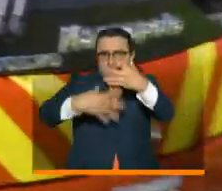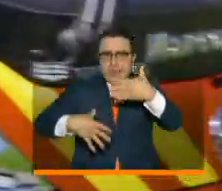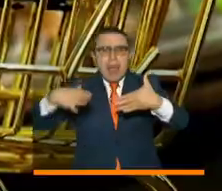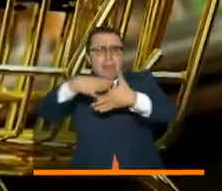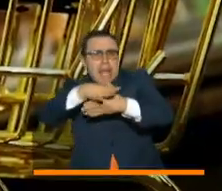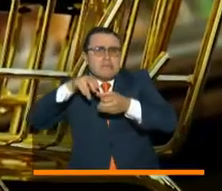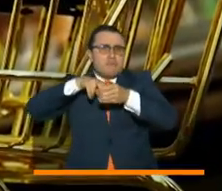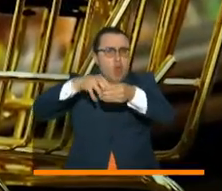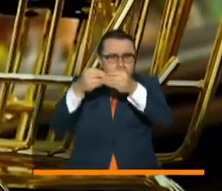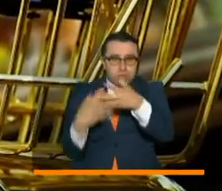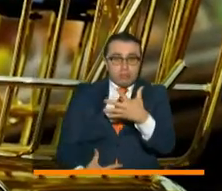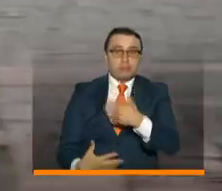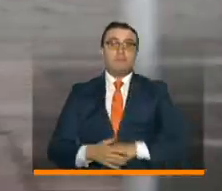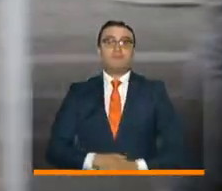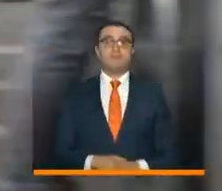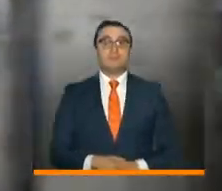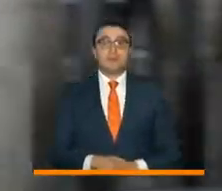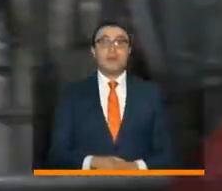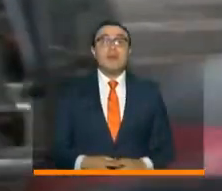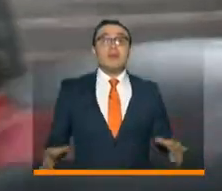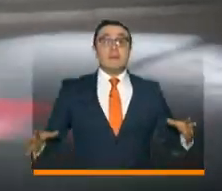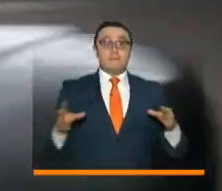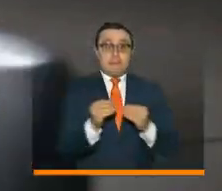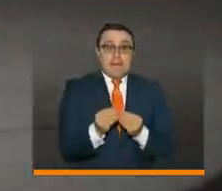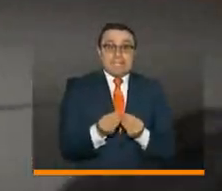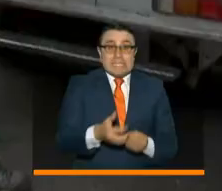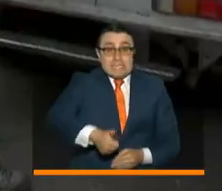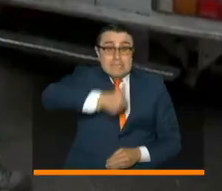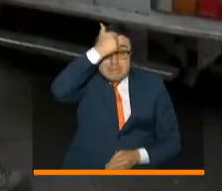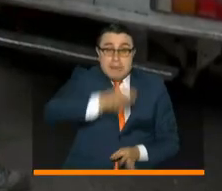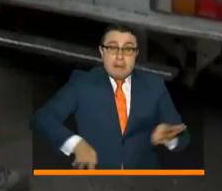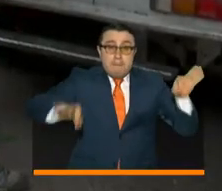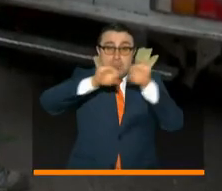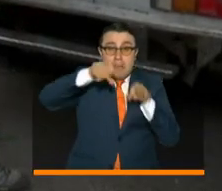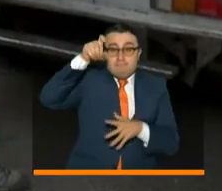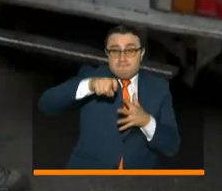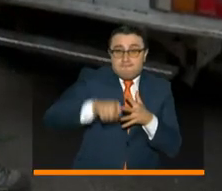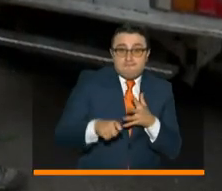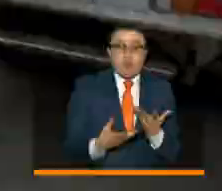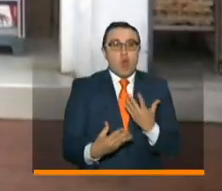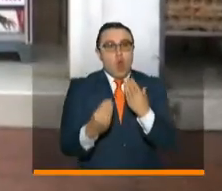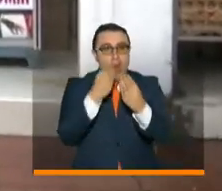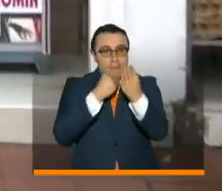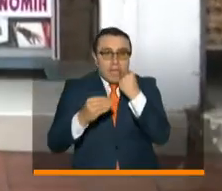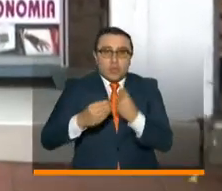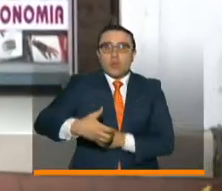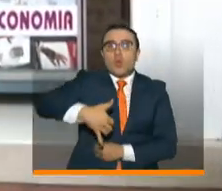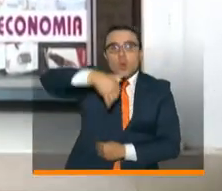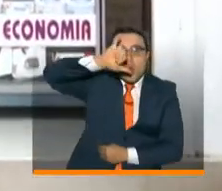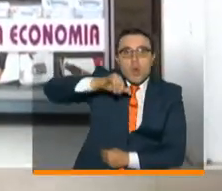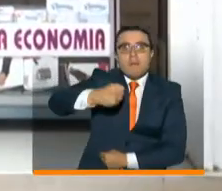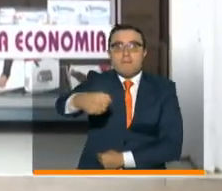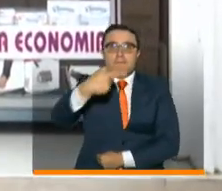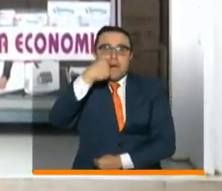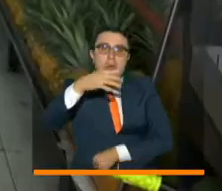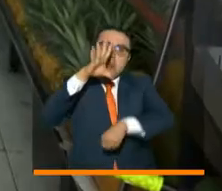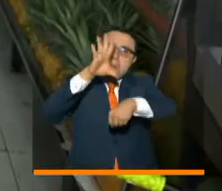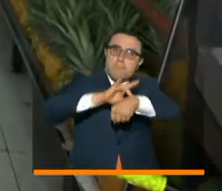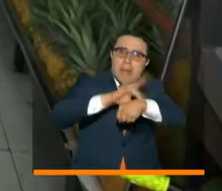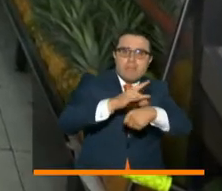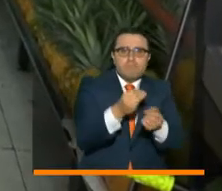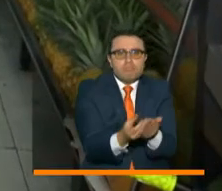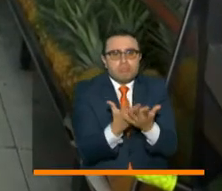modalidades, el abastecimiento y distribución de bienes de primera necesidad, como alimentos, bebidas, medicamentos, dispositivos médicos